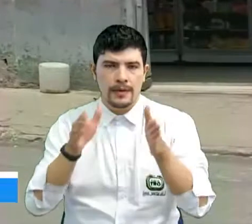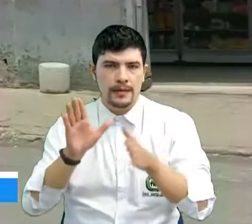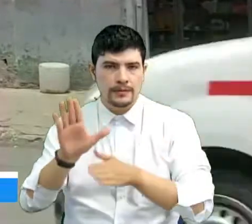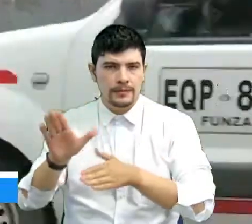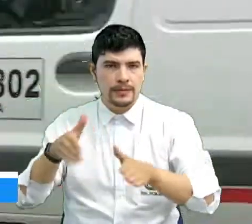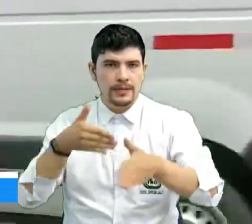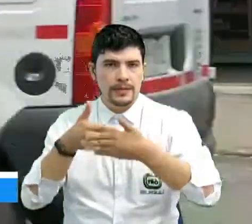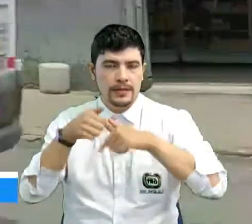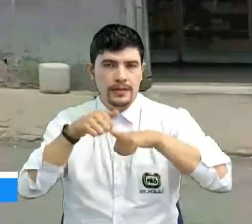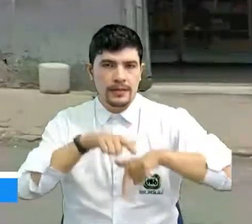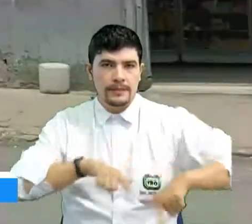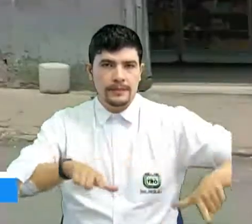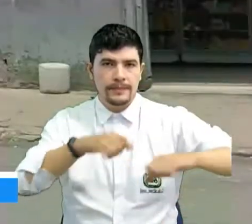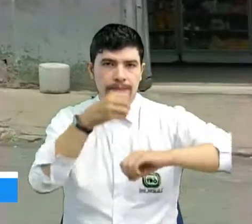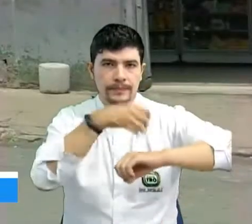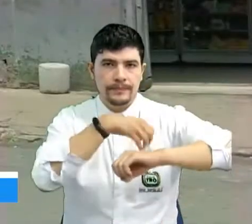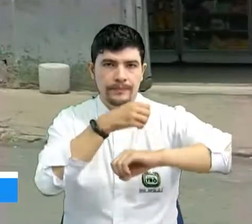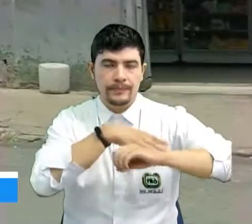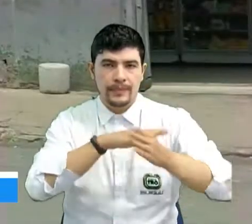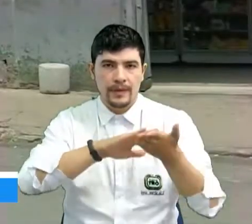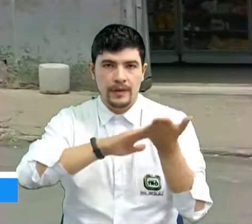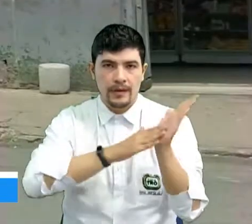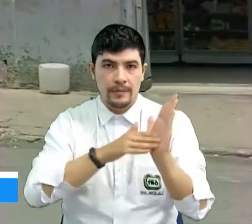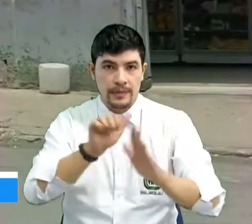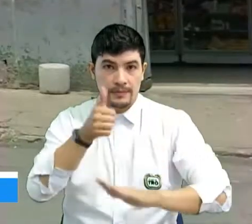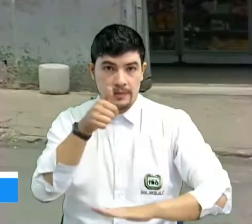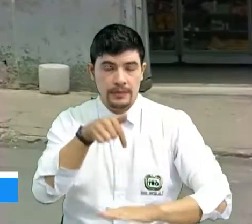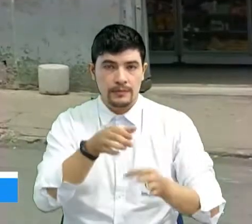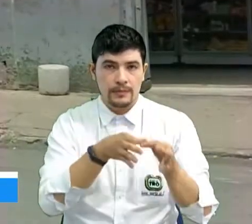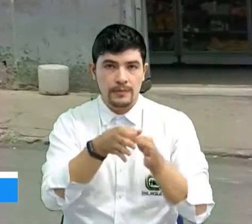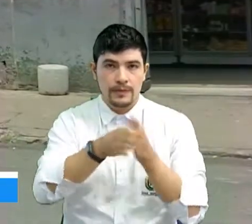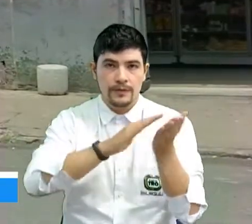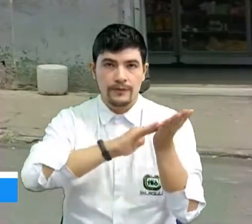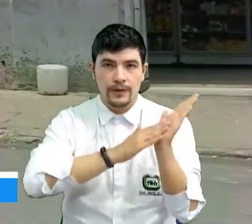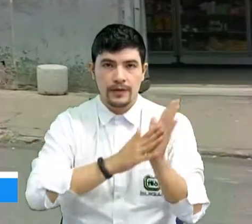el cierre de la plaza principal del municipio de Florida Blanca.